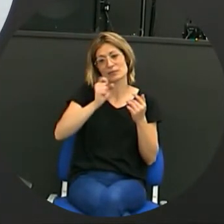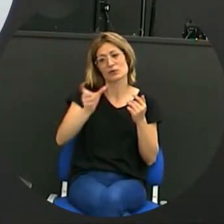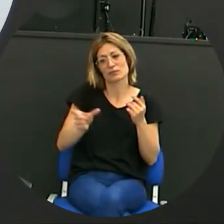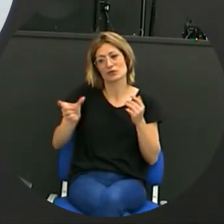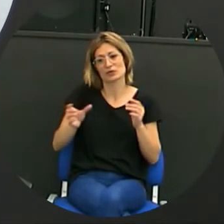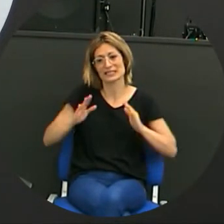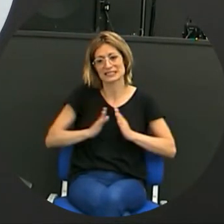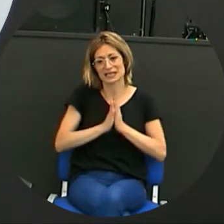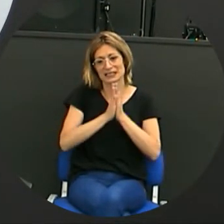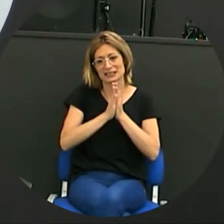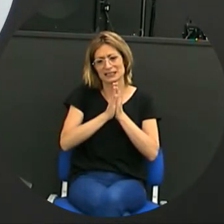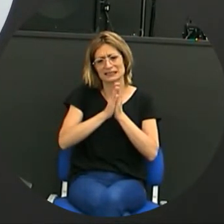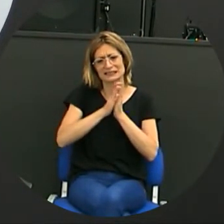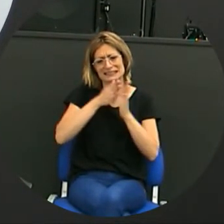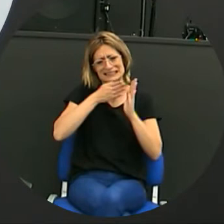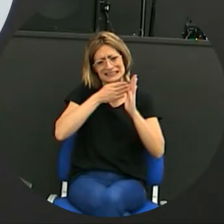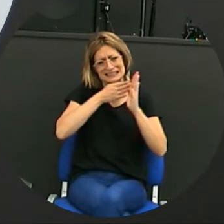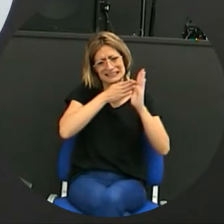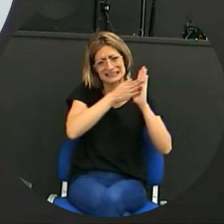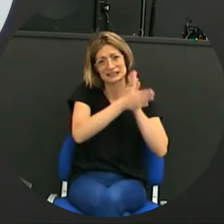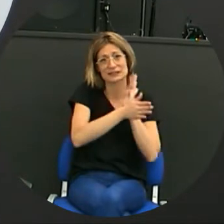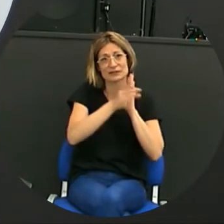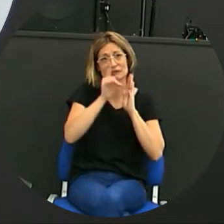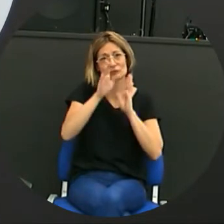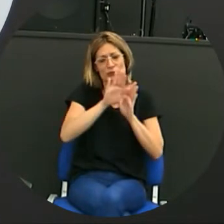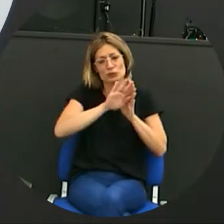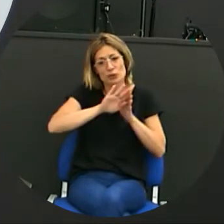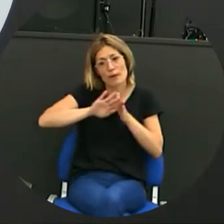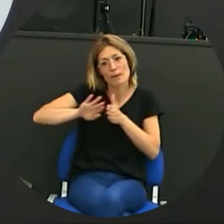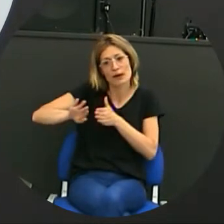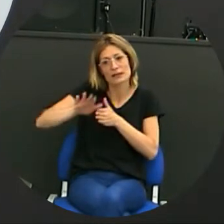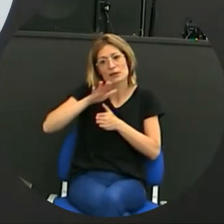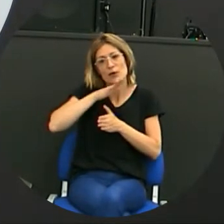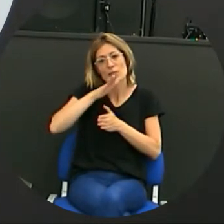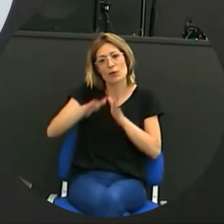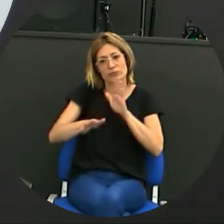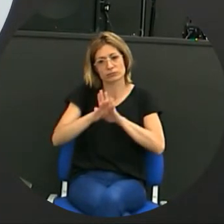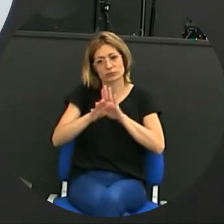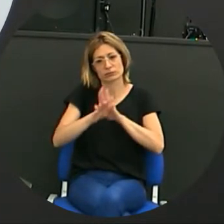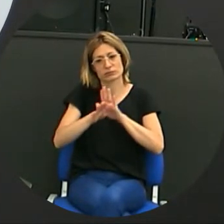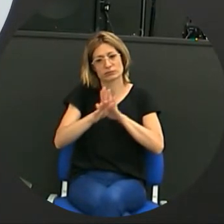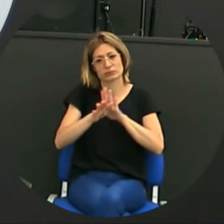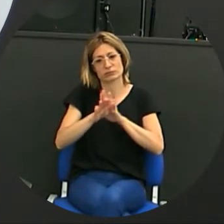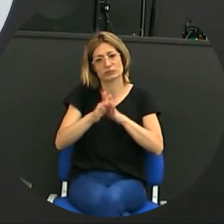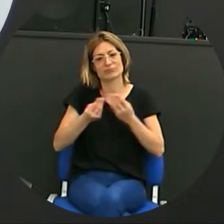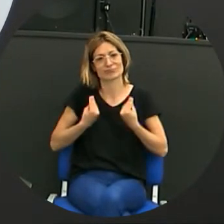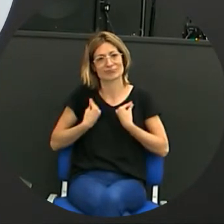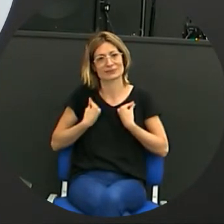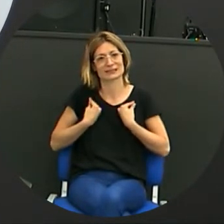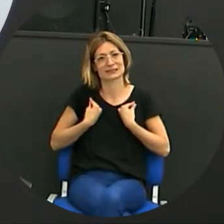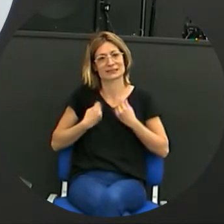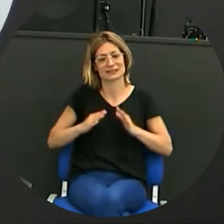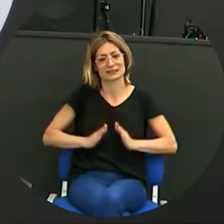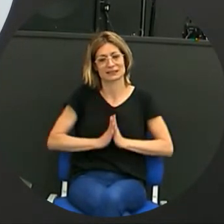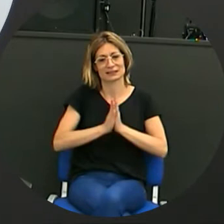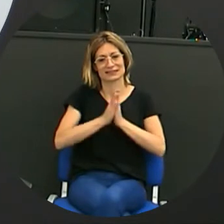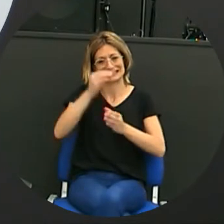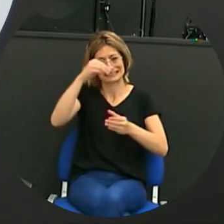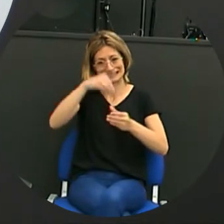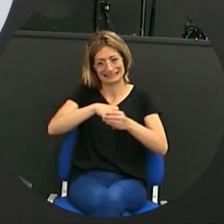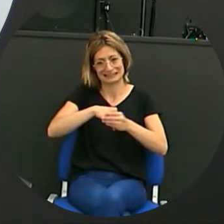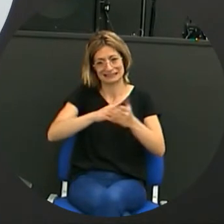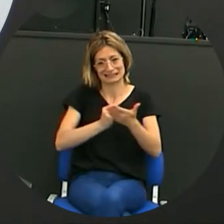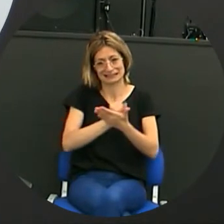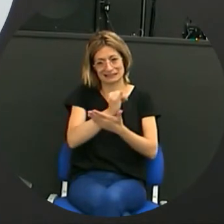has apartado para que perseveremos en esa vida de santidad dentro del itinerario del